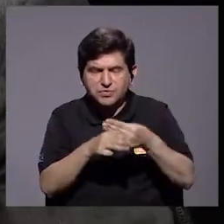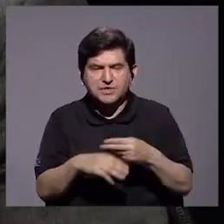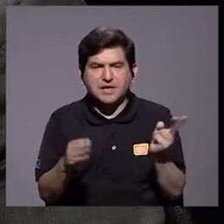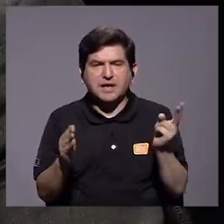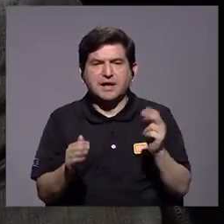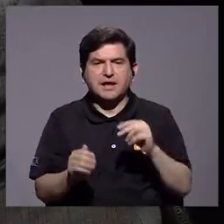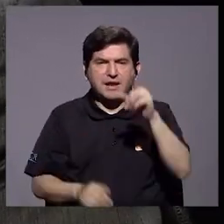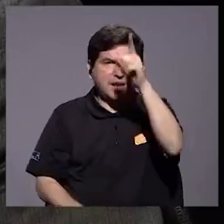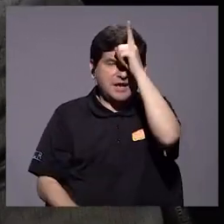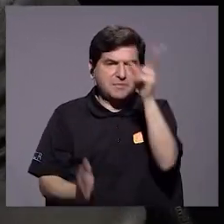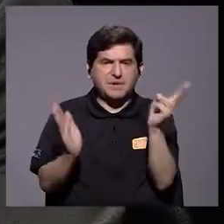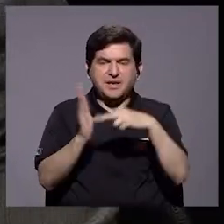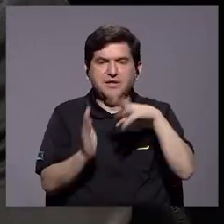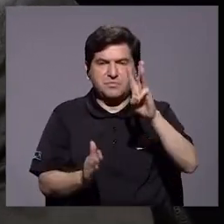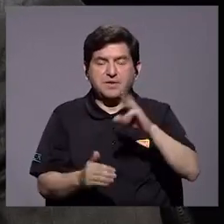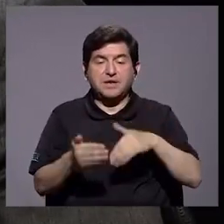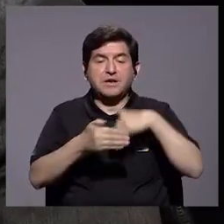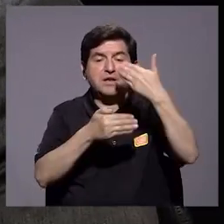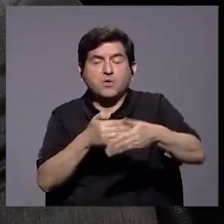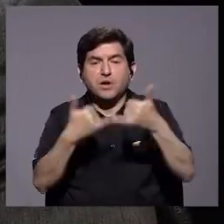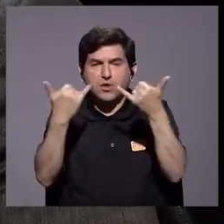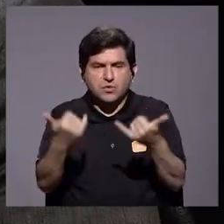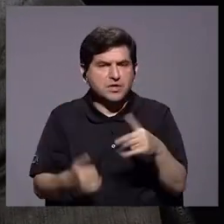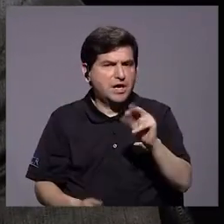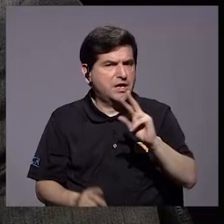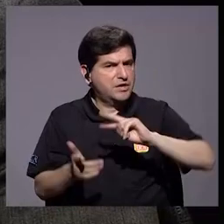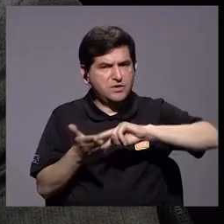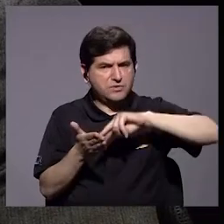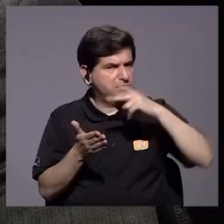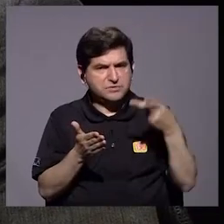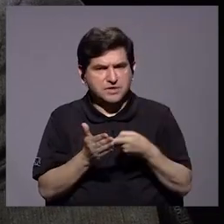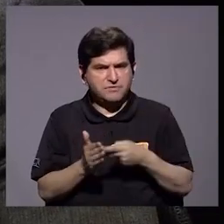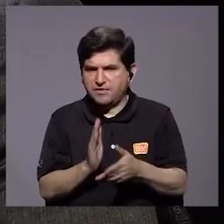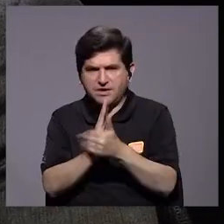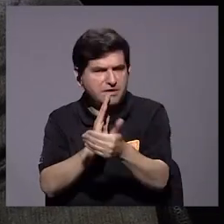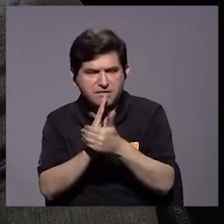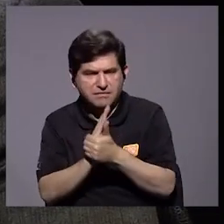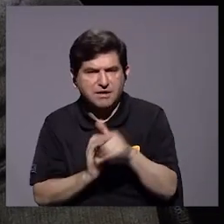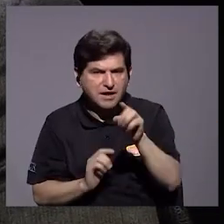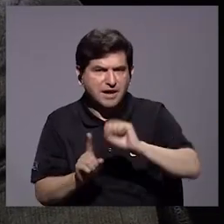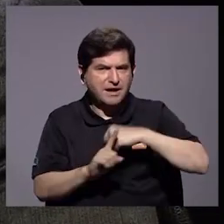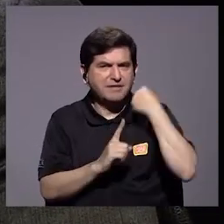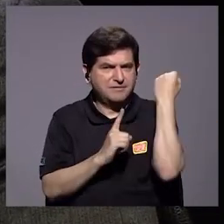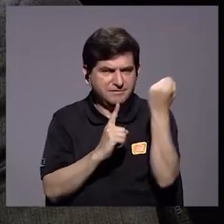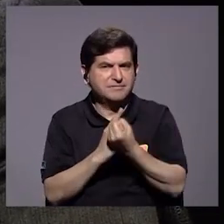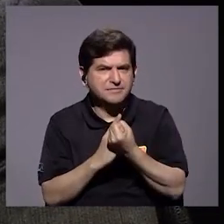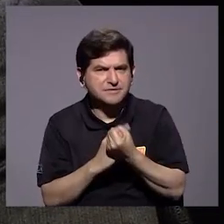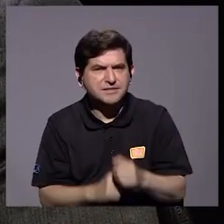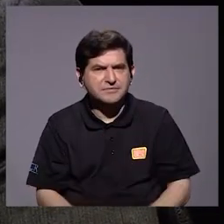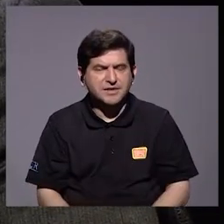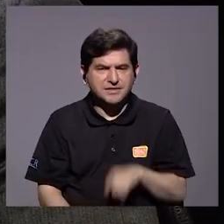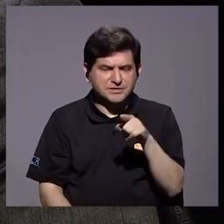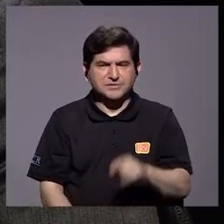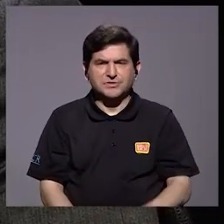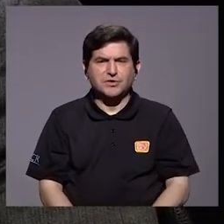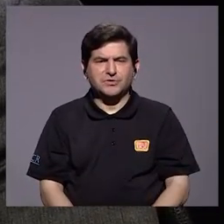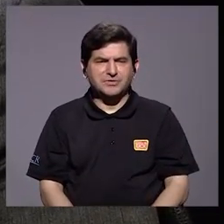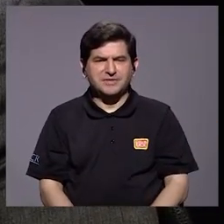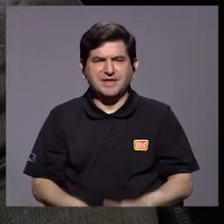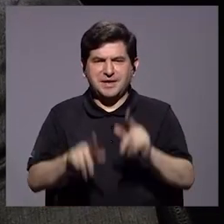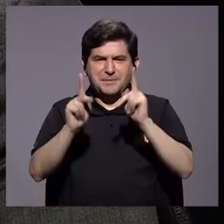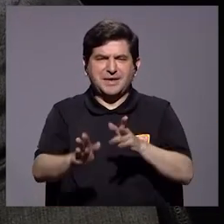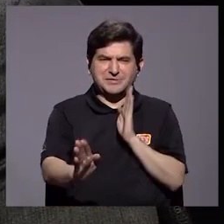de alemania de 2006 y lo que pasa posteriormente ya y no es un tema de incapacidad sino que hay un tema de integridad